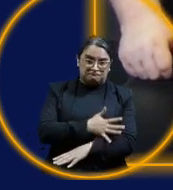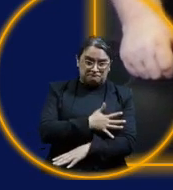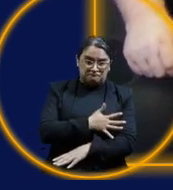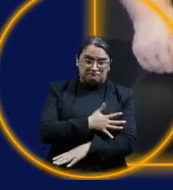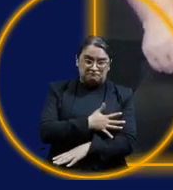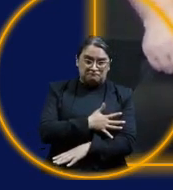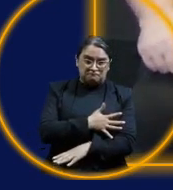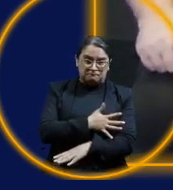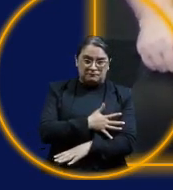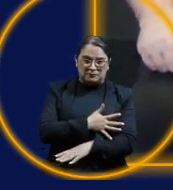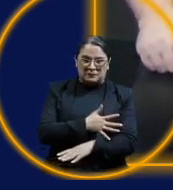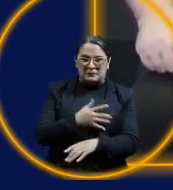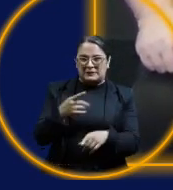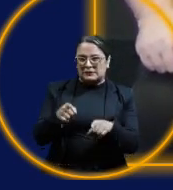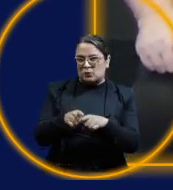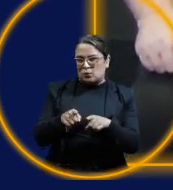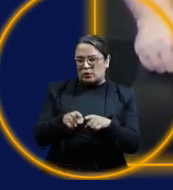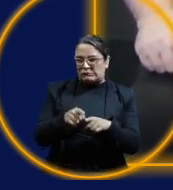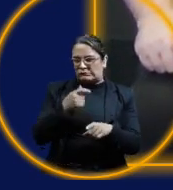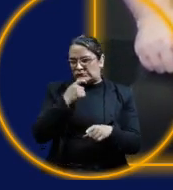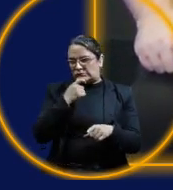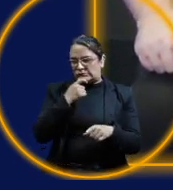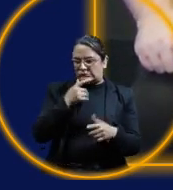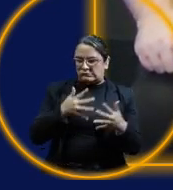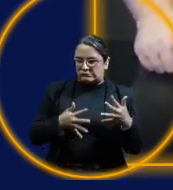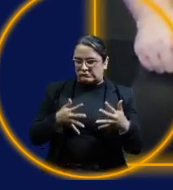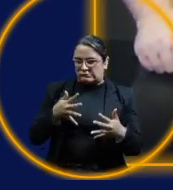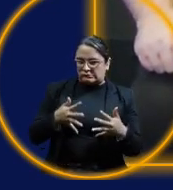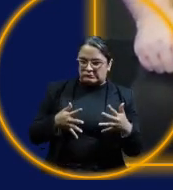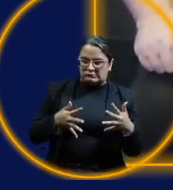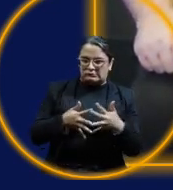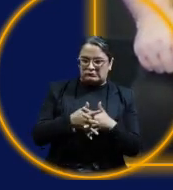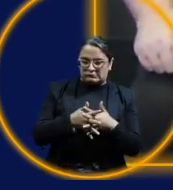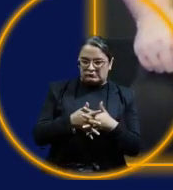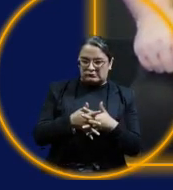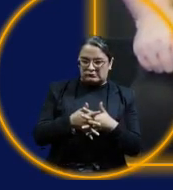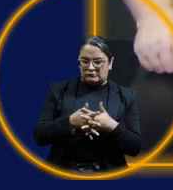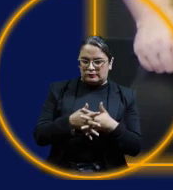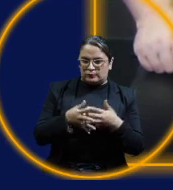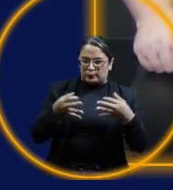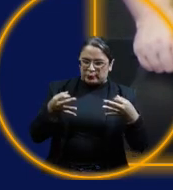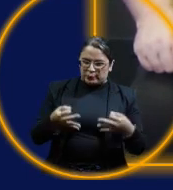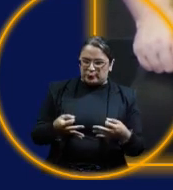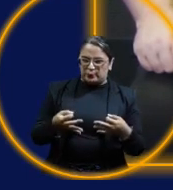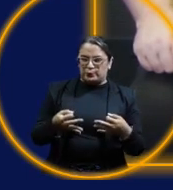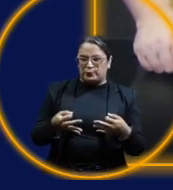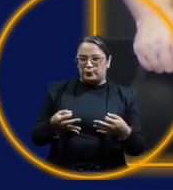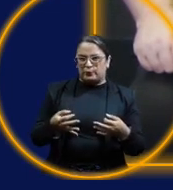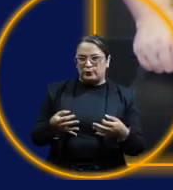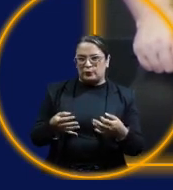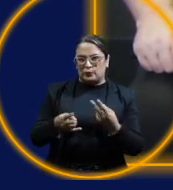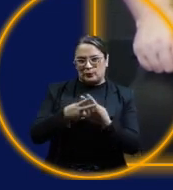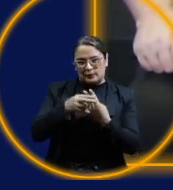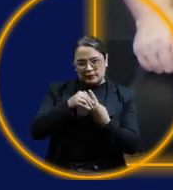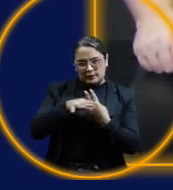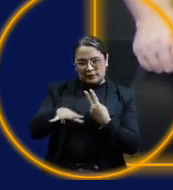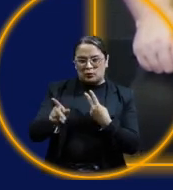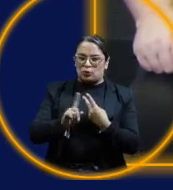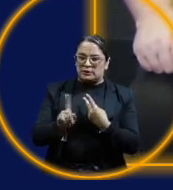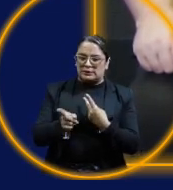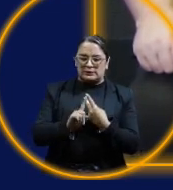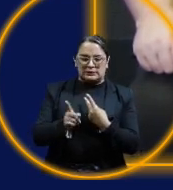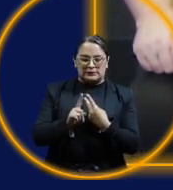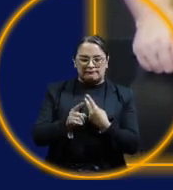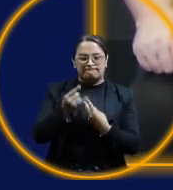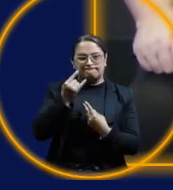los rompecabezas Así que yo si yo pienso acerca de no deaccion una tendencia sino que es interesante